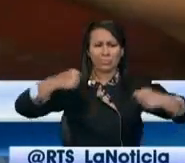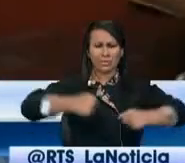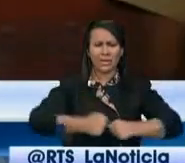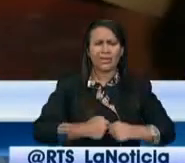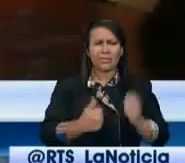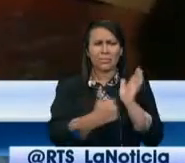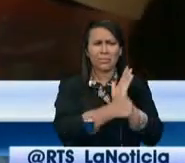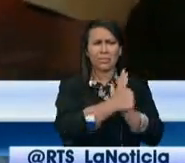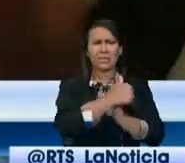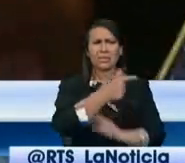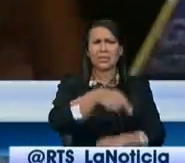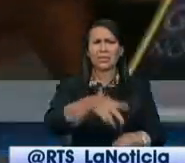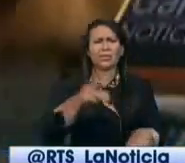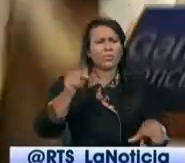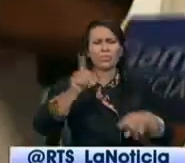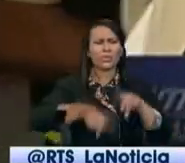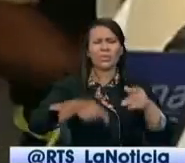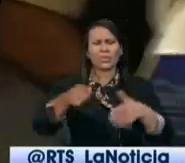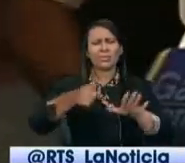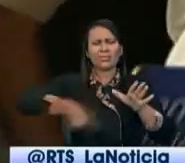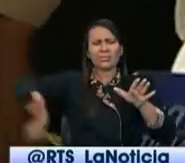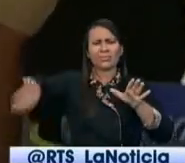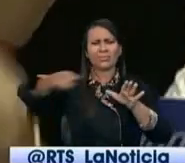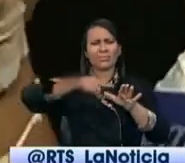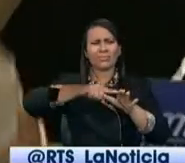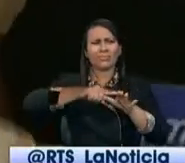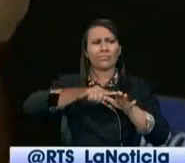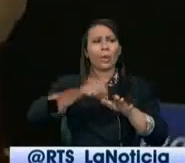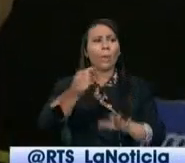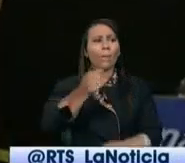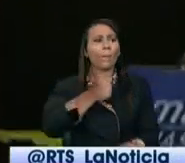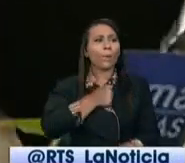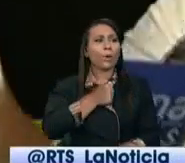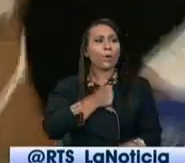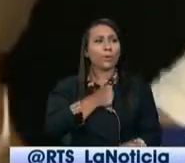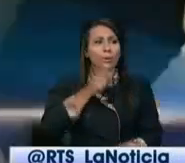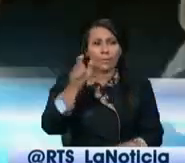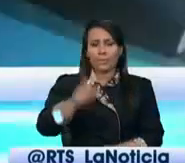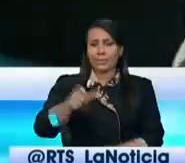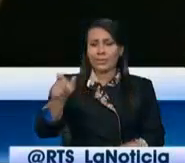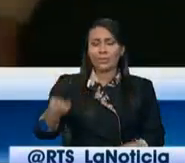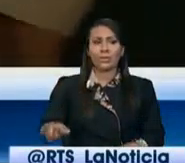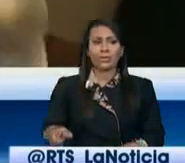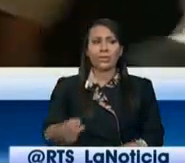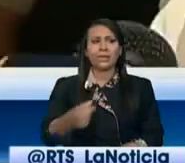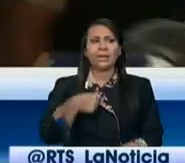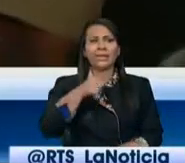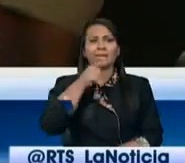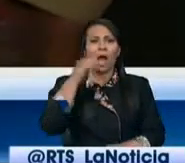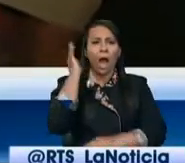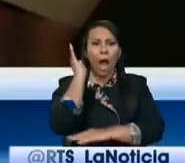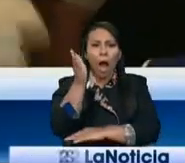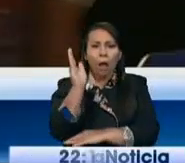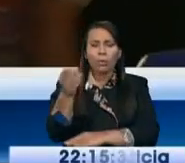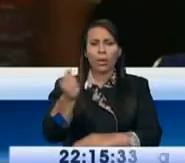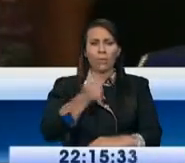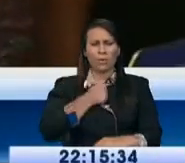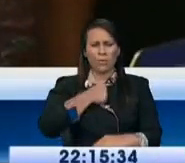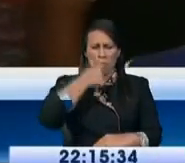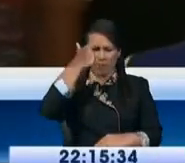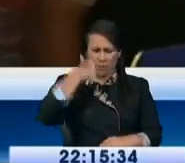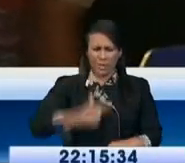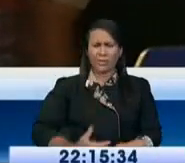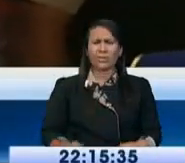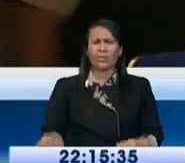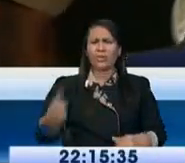lo que más o menos se puede encontrar a todos, porque aquí supuestamente aquí los propios internos son los propios que se dan las charlas de motivación, son propios psicólogos